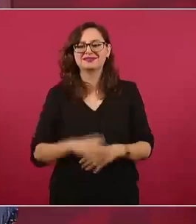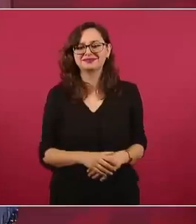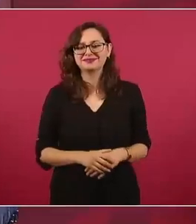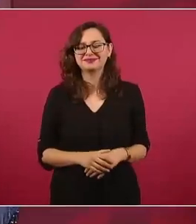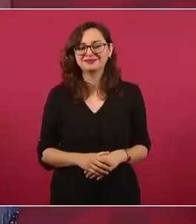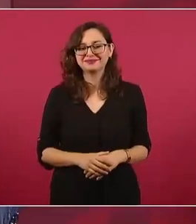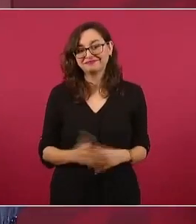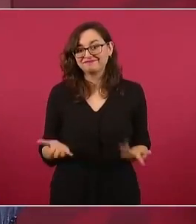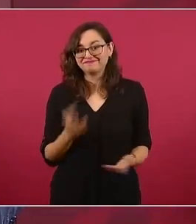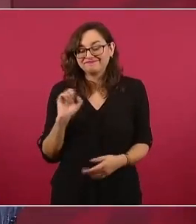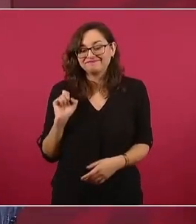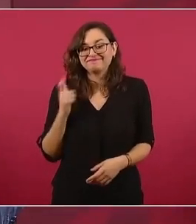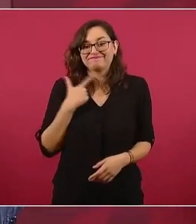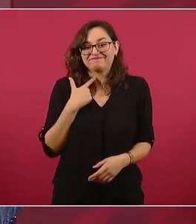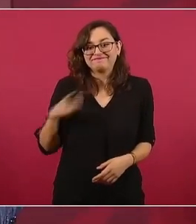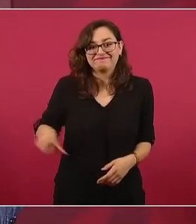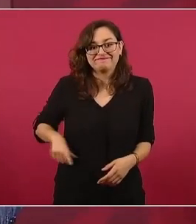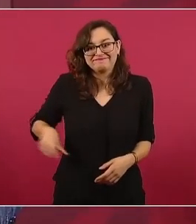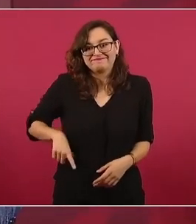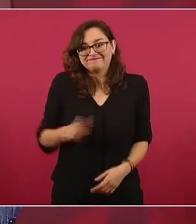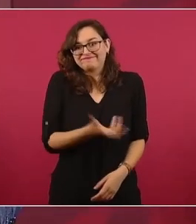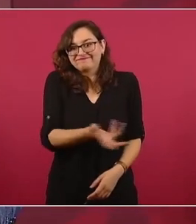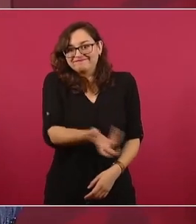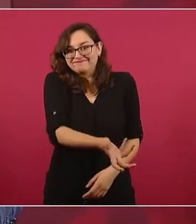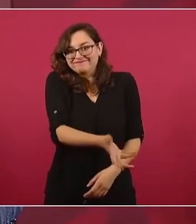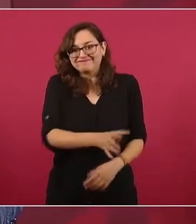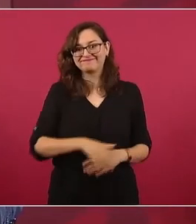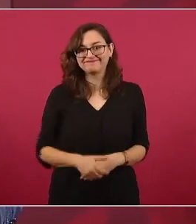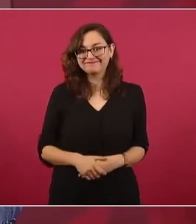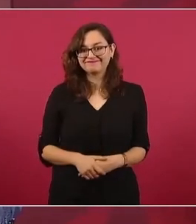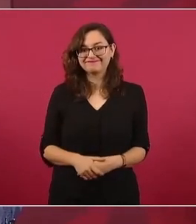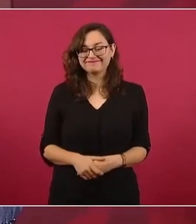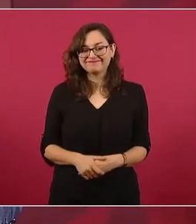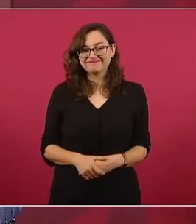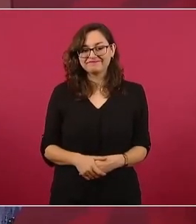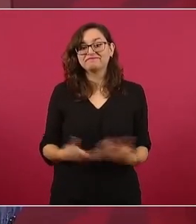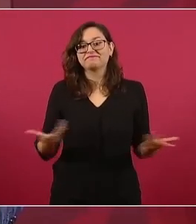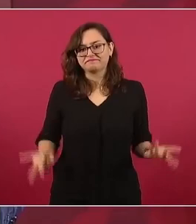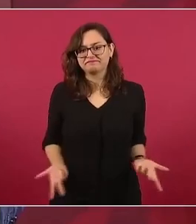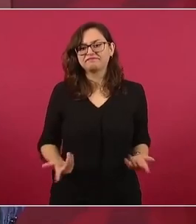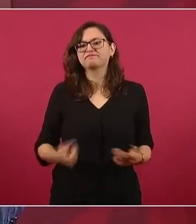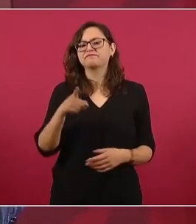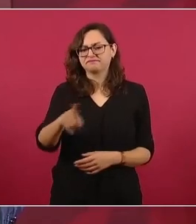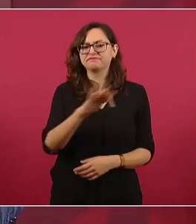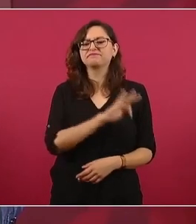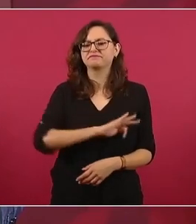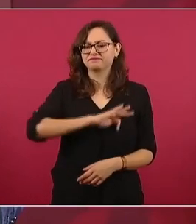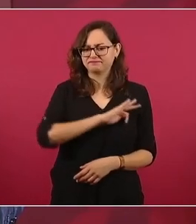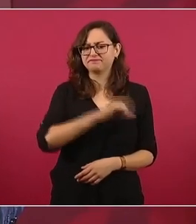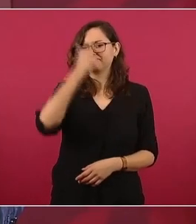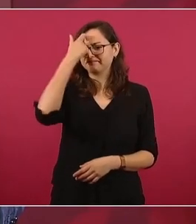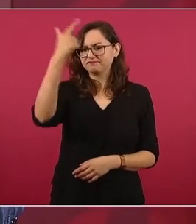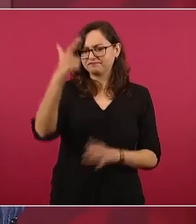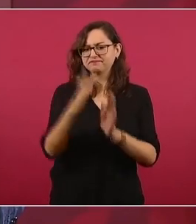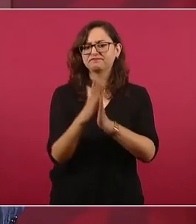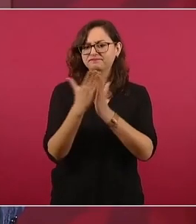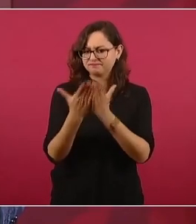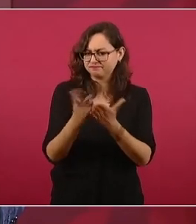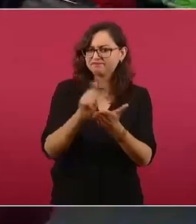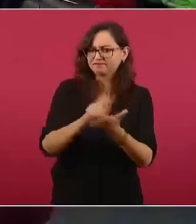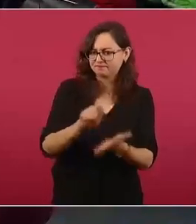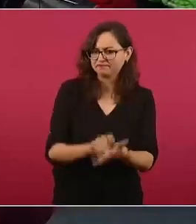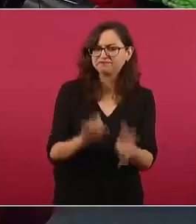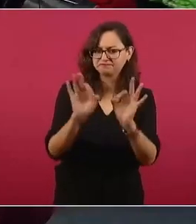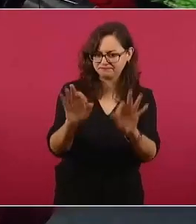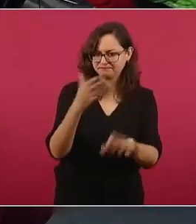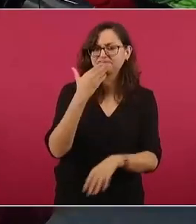vamos a continuar adelante, y felicidades al autor del libro, y